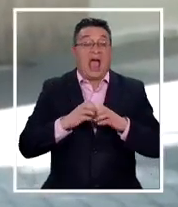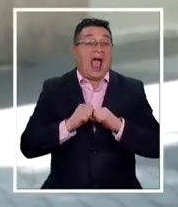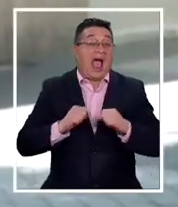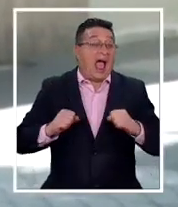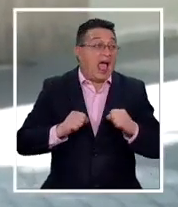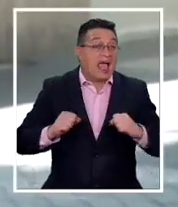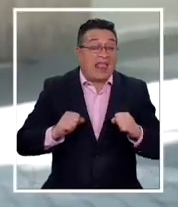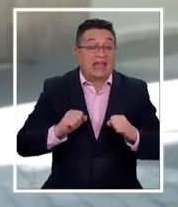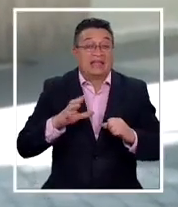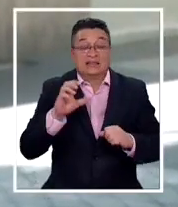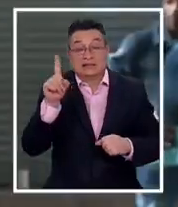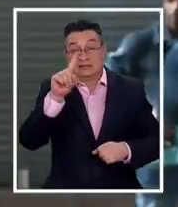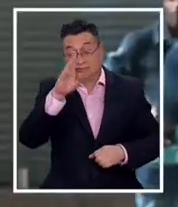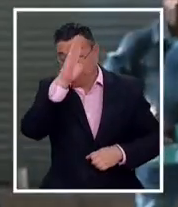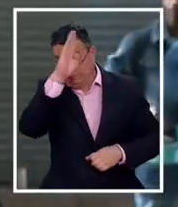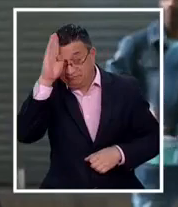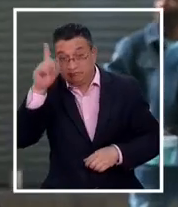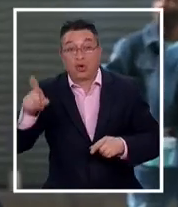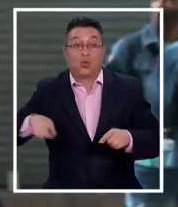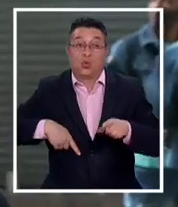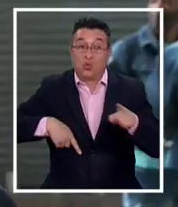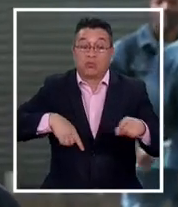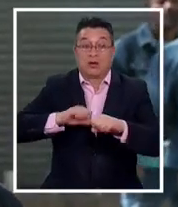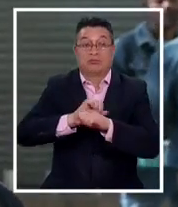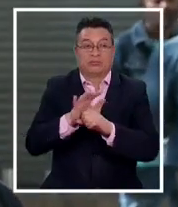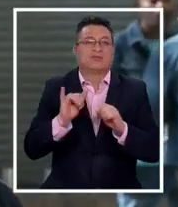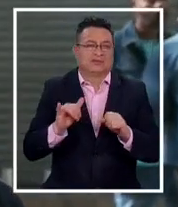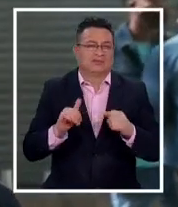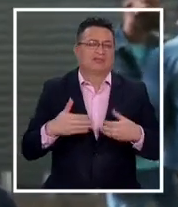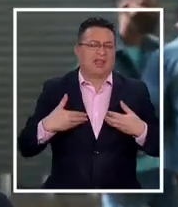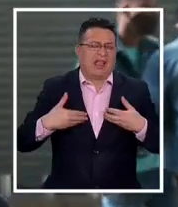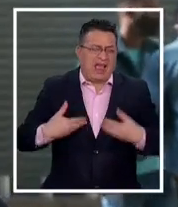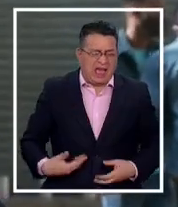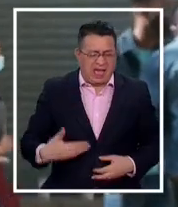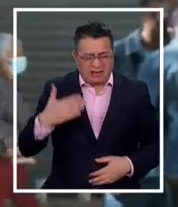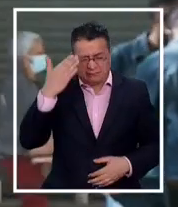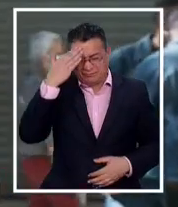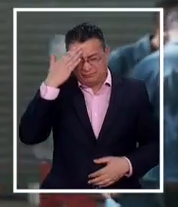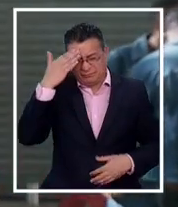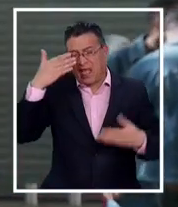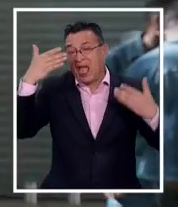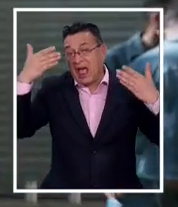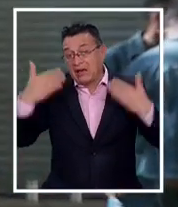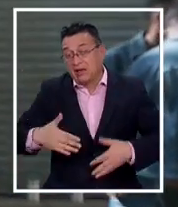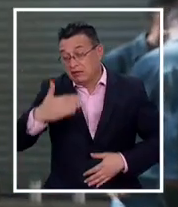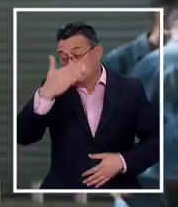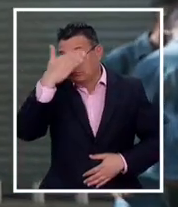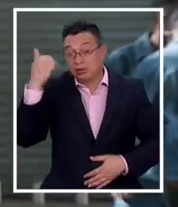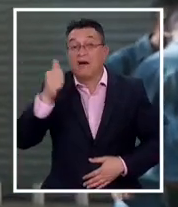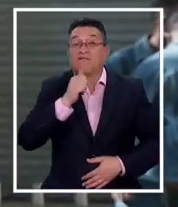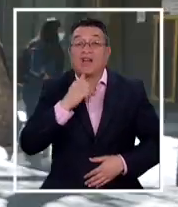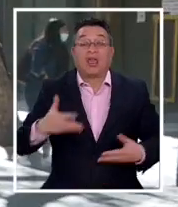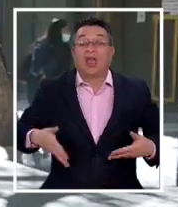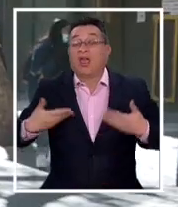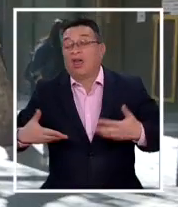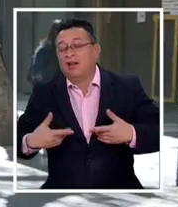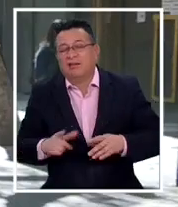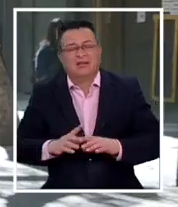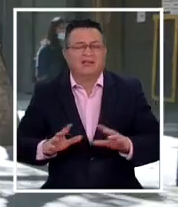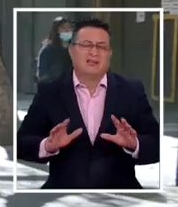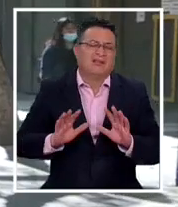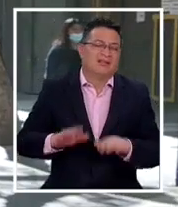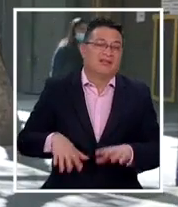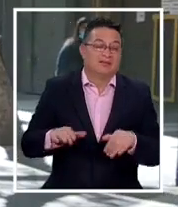eso por el tema de la pandemia. Sí, agotamiento mental y falta motivación. La